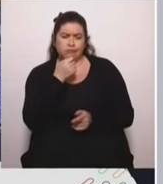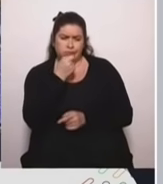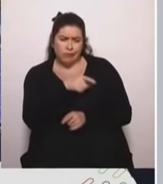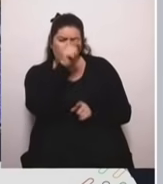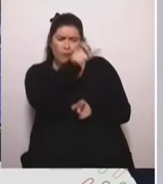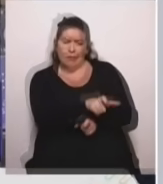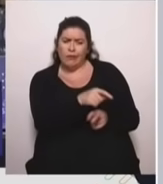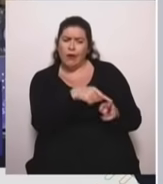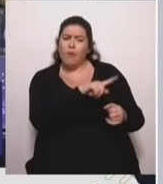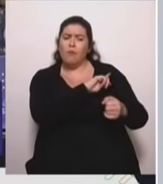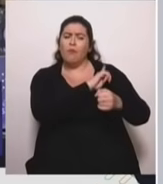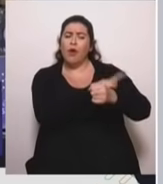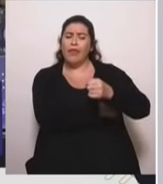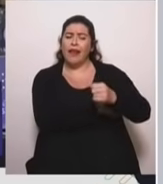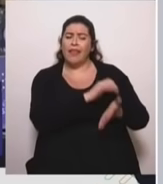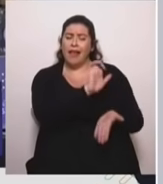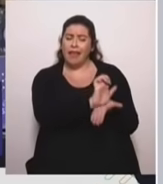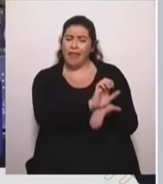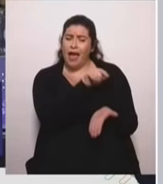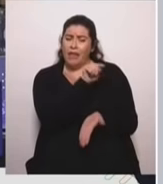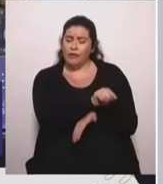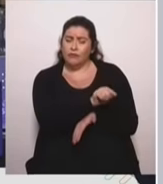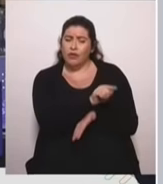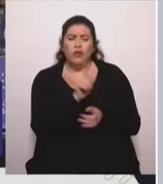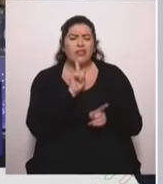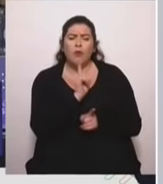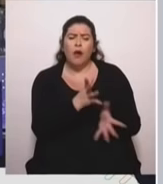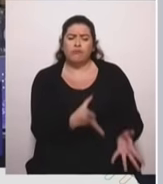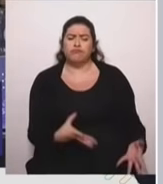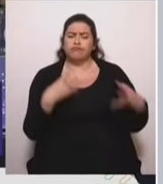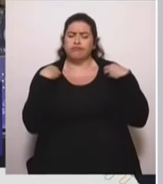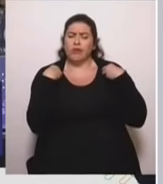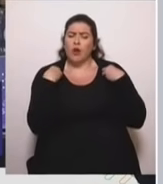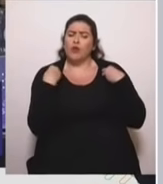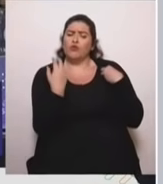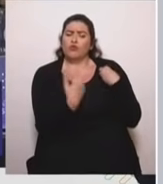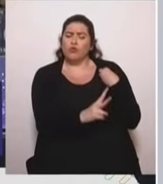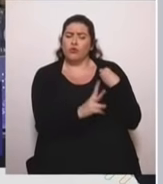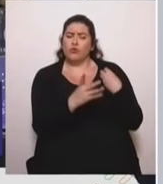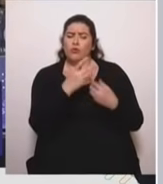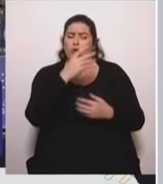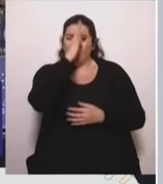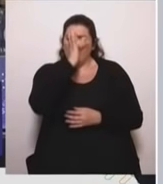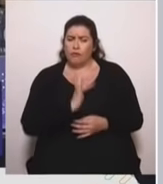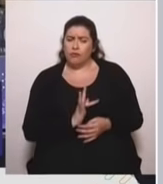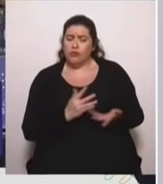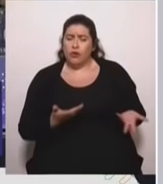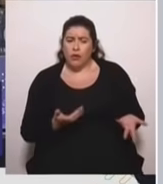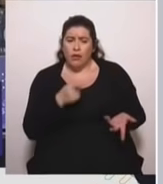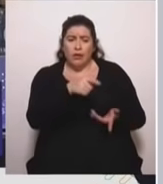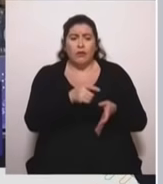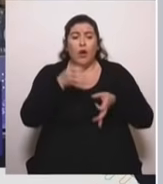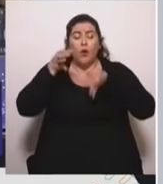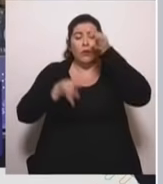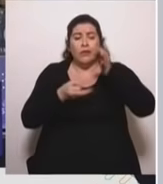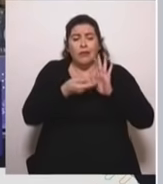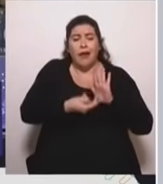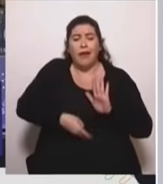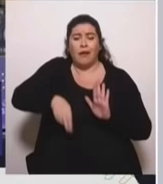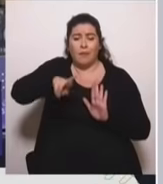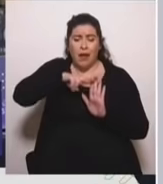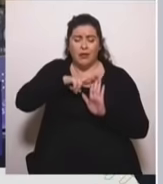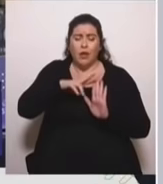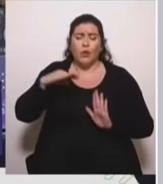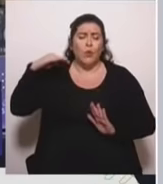posible de que ha habido problemas para la instalación y funcionamiento de la convención, es algo indiscutido, en lo que yo creo que todos podemos estar